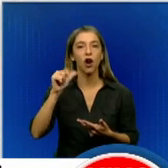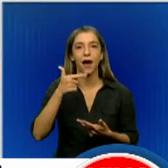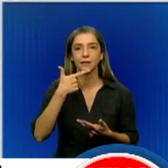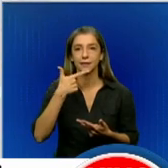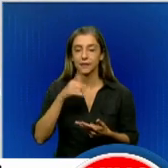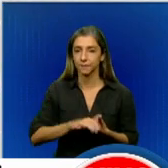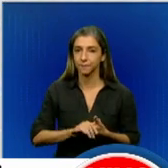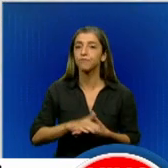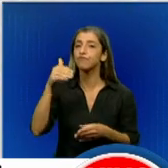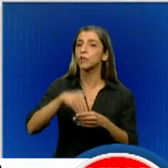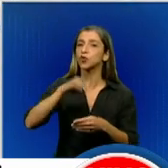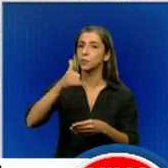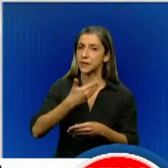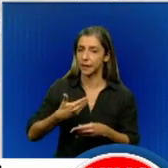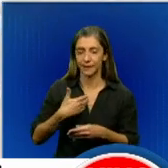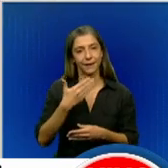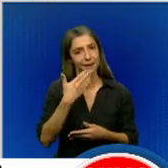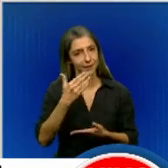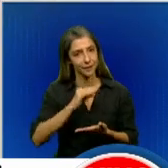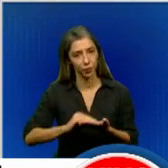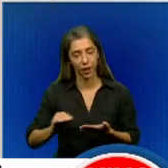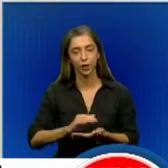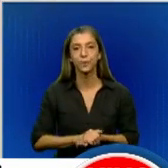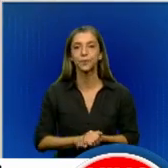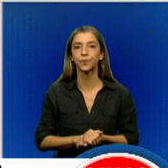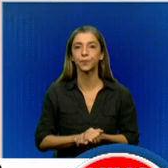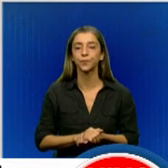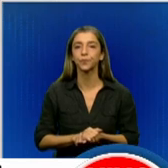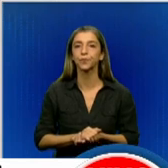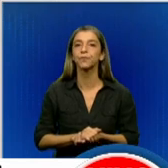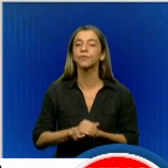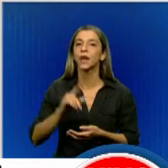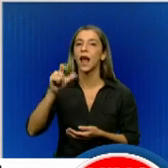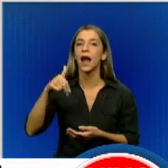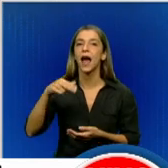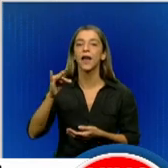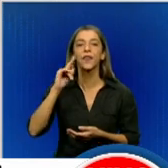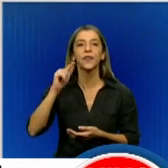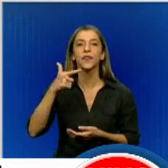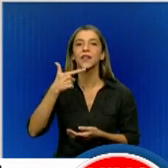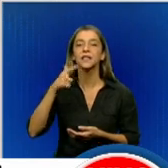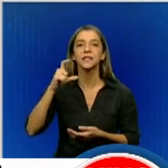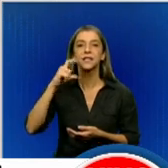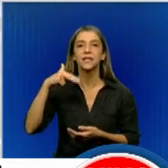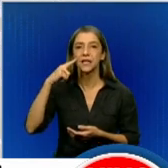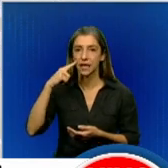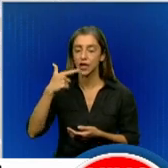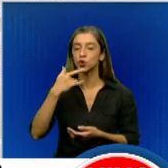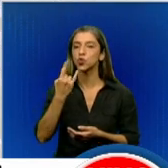afirmativo presidente gracias diputados landriscina susana graciela